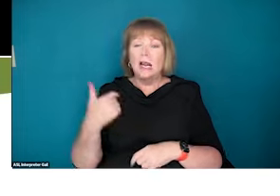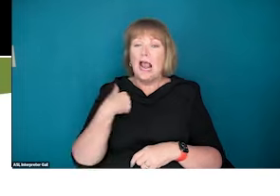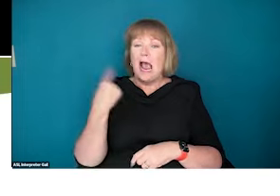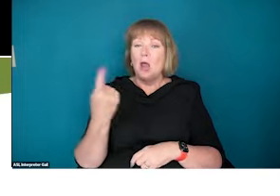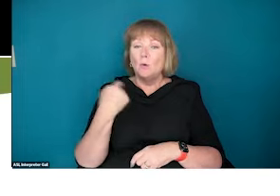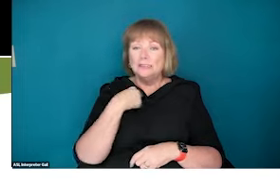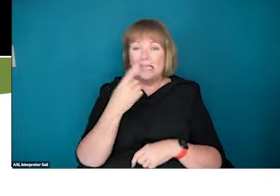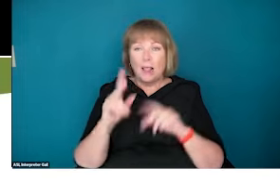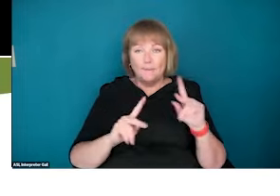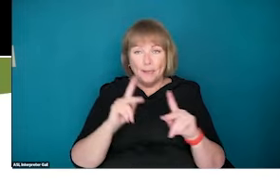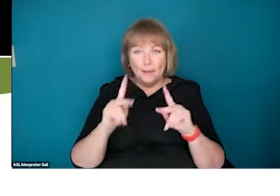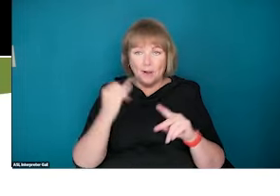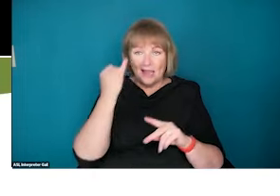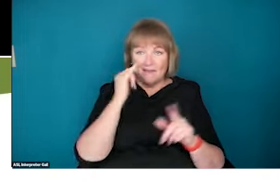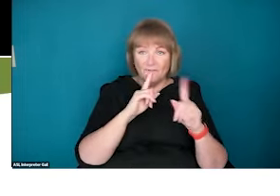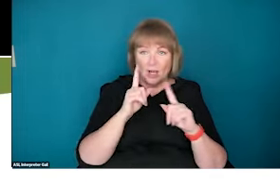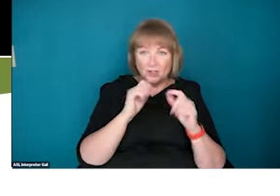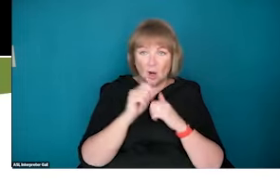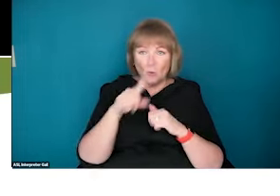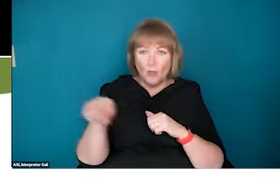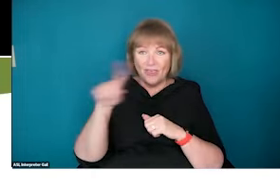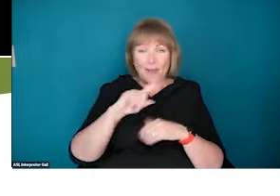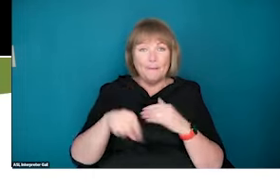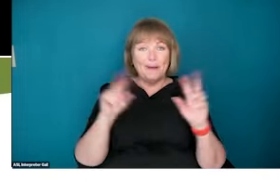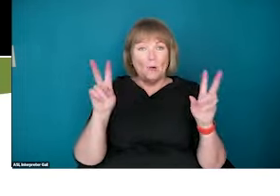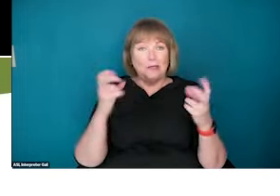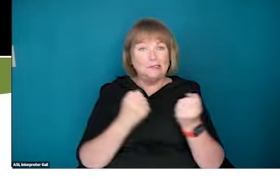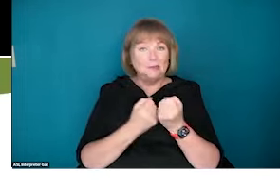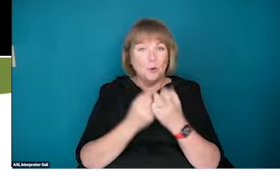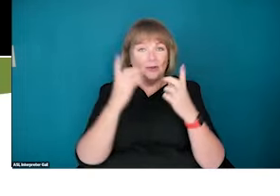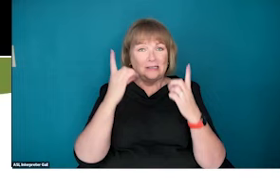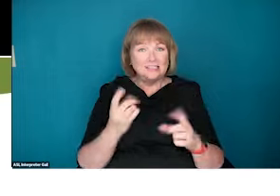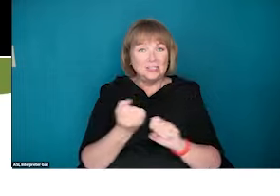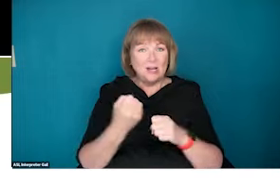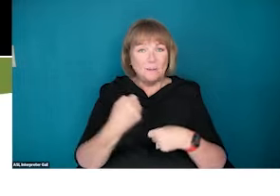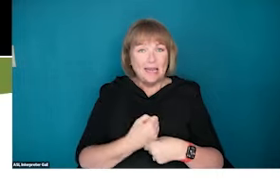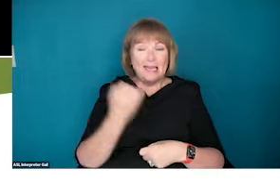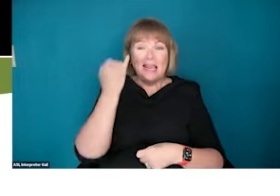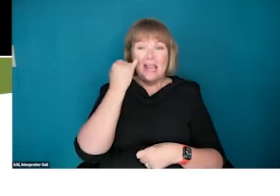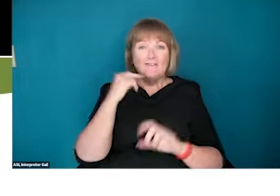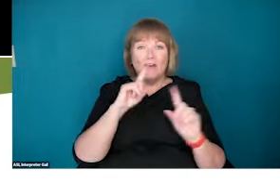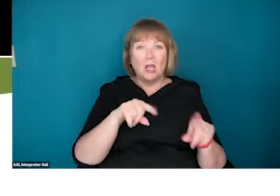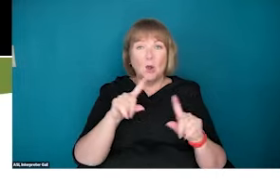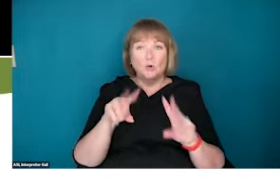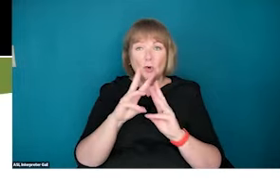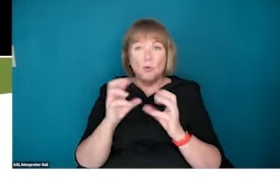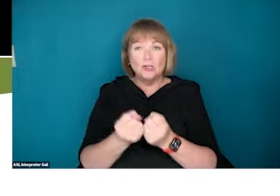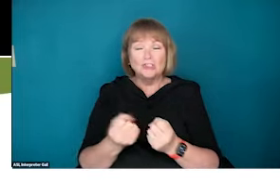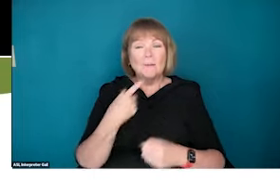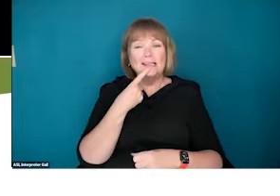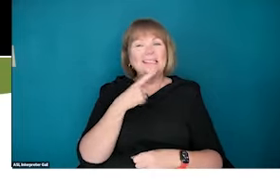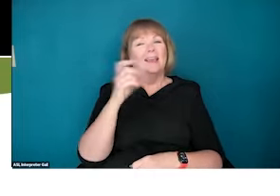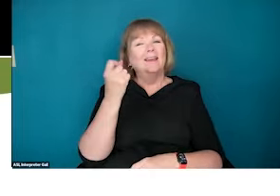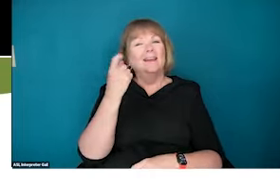con otros individuos y van a tomar decisiones y van a cometer errores tomando estas decisiones